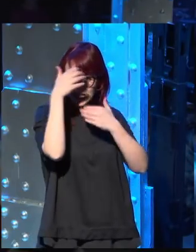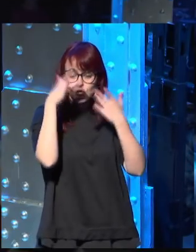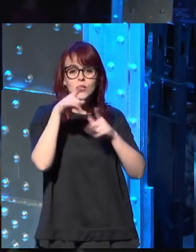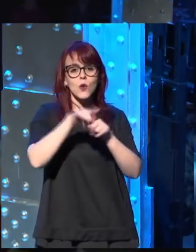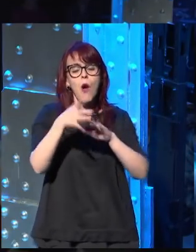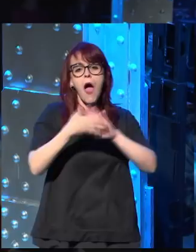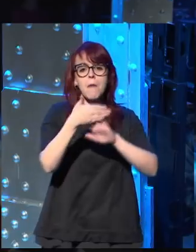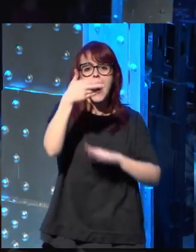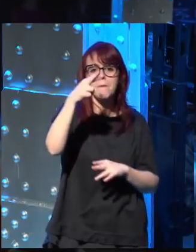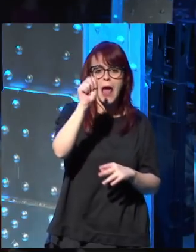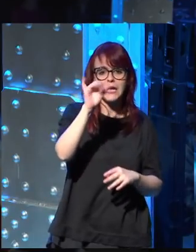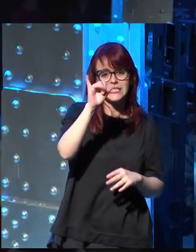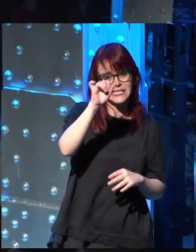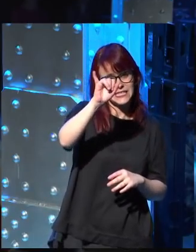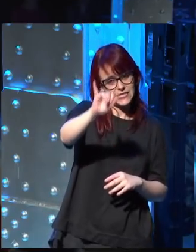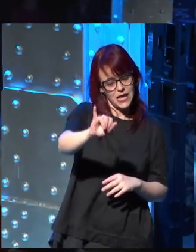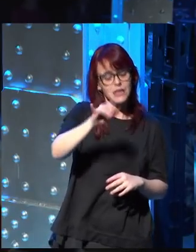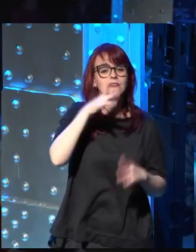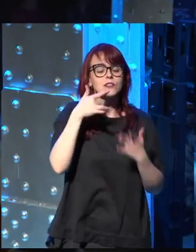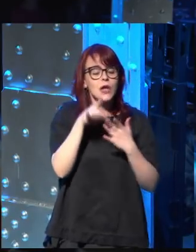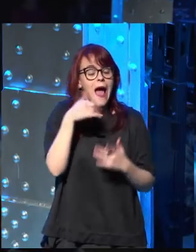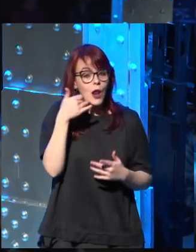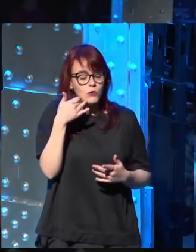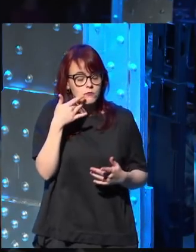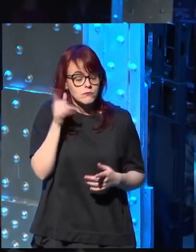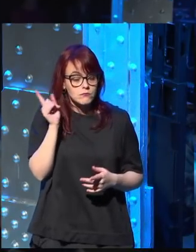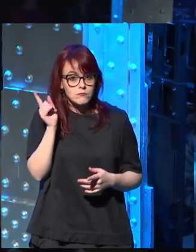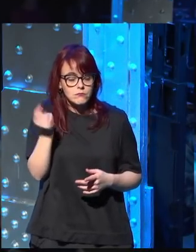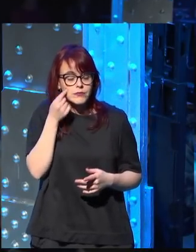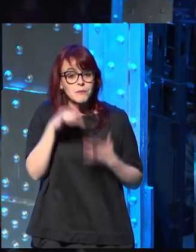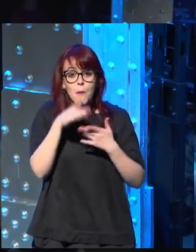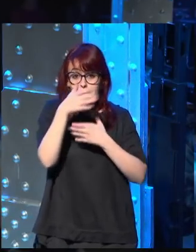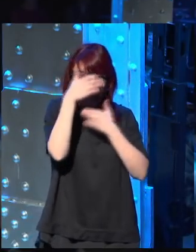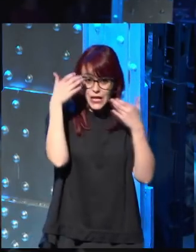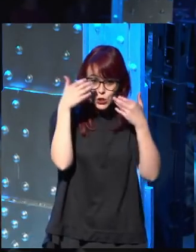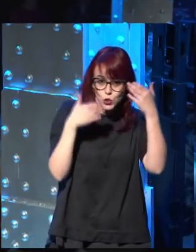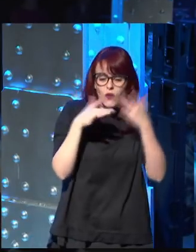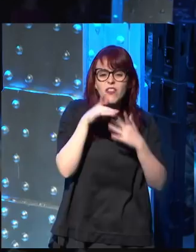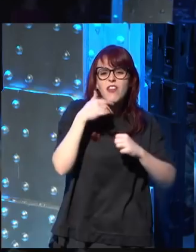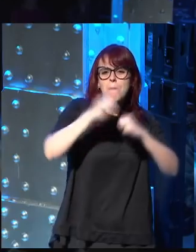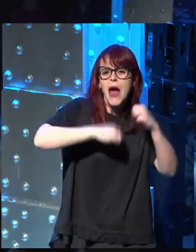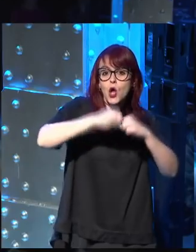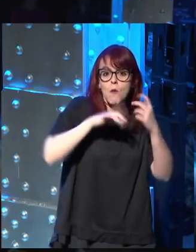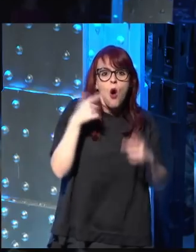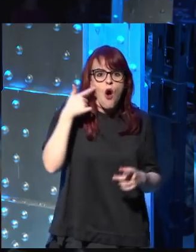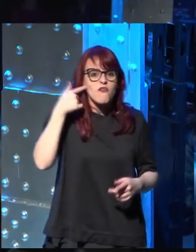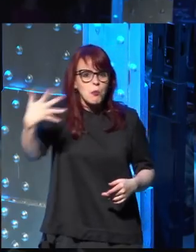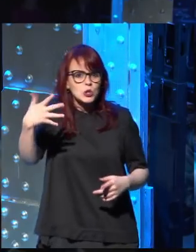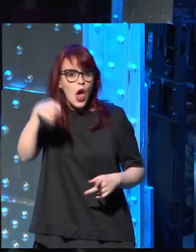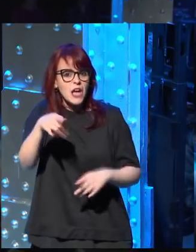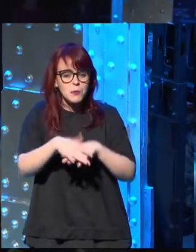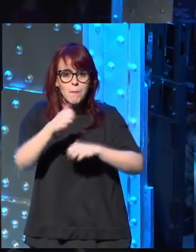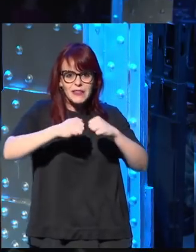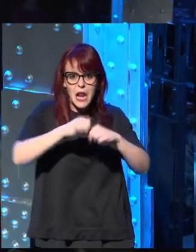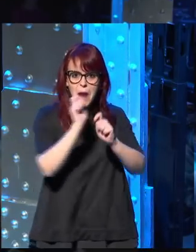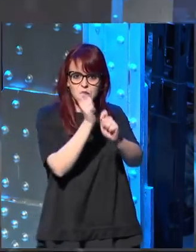Brassai. Dice Picasso una cosa de una agudeza que a mí me dejó. Dice Picasso, ¿y el mármol por qué tendrá tanto éxito como material